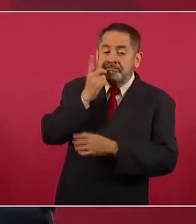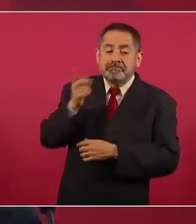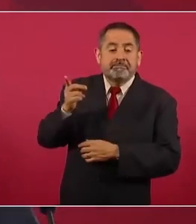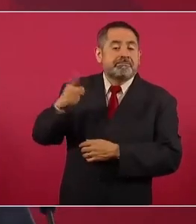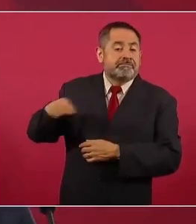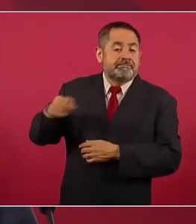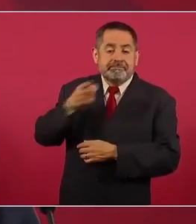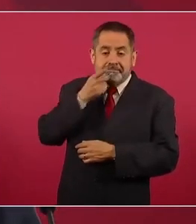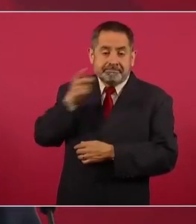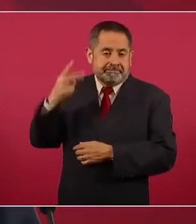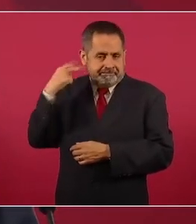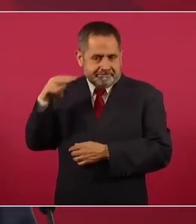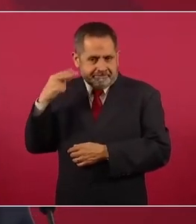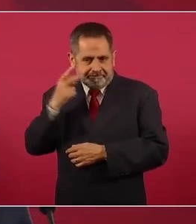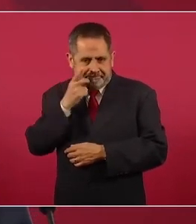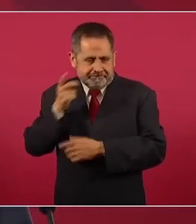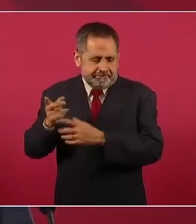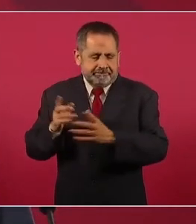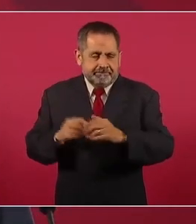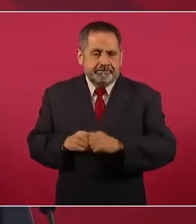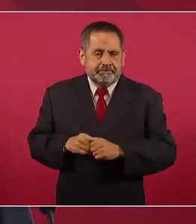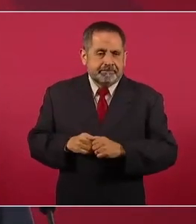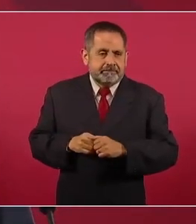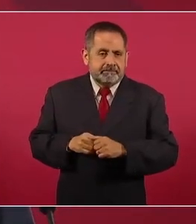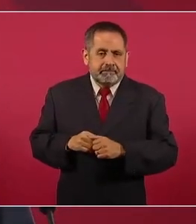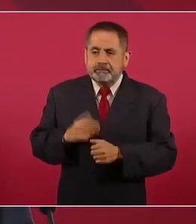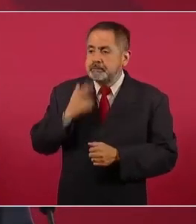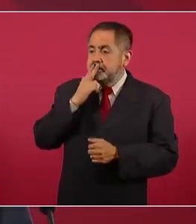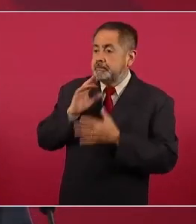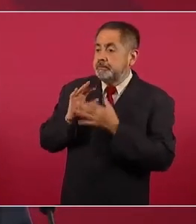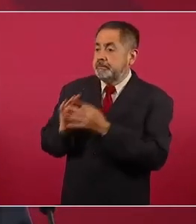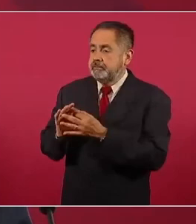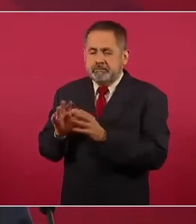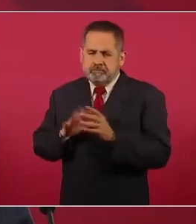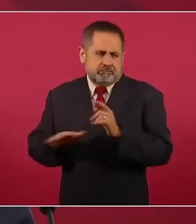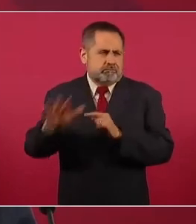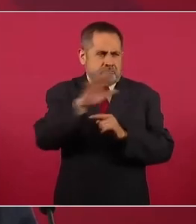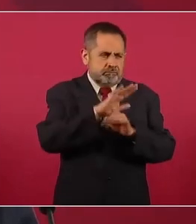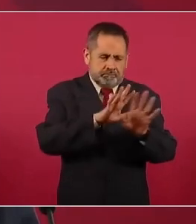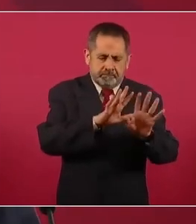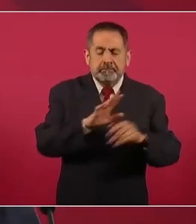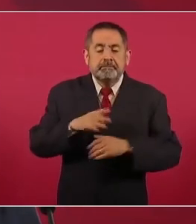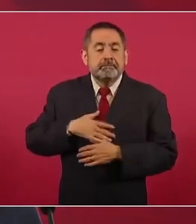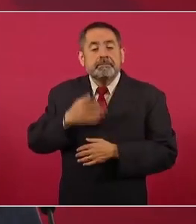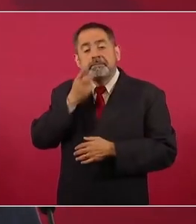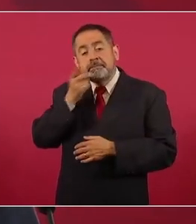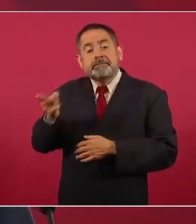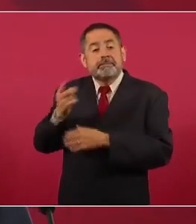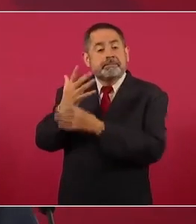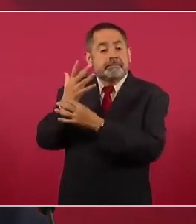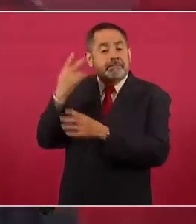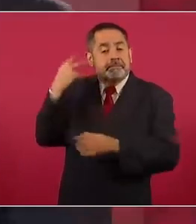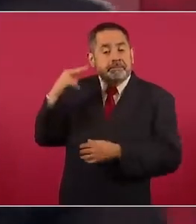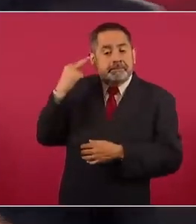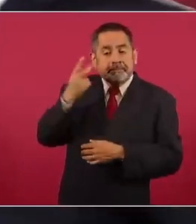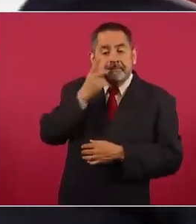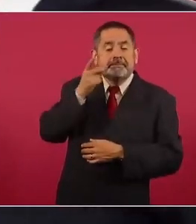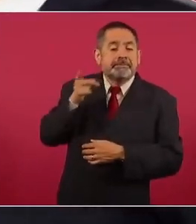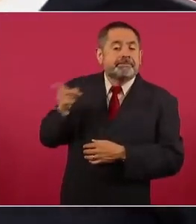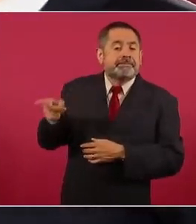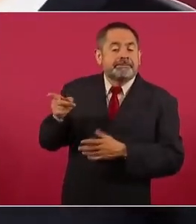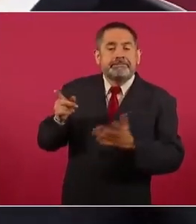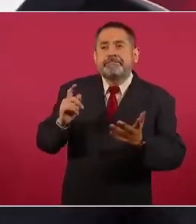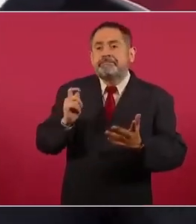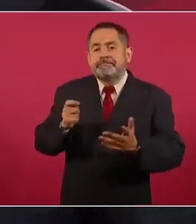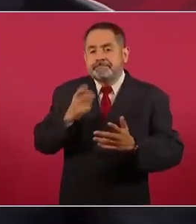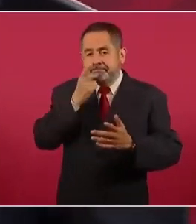todos, para que no haya sentimientos. Pero en Veracruz se dice,